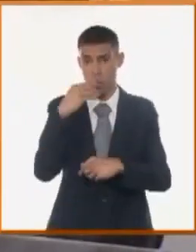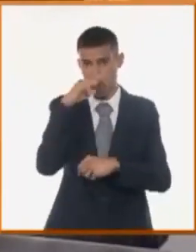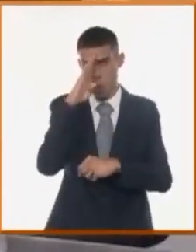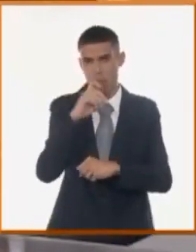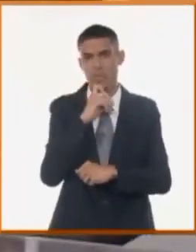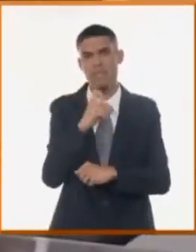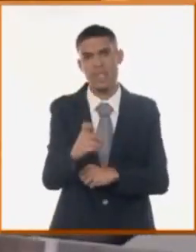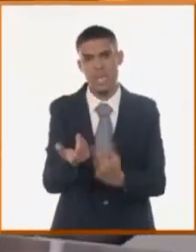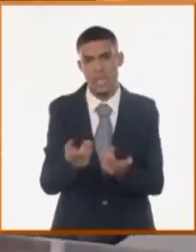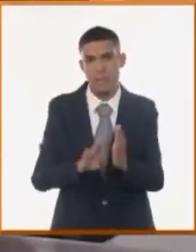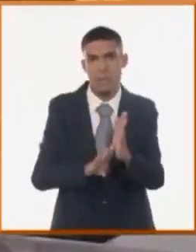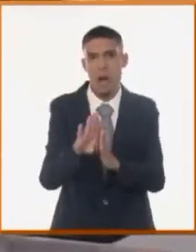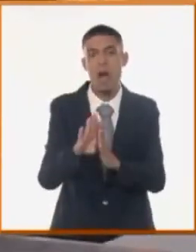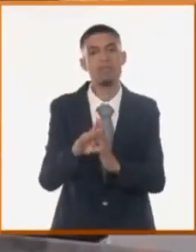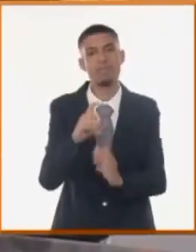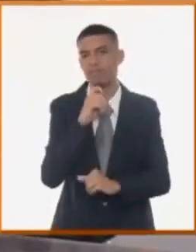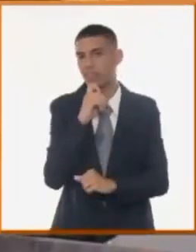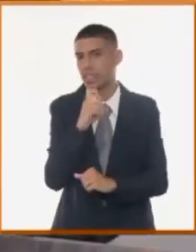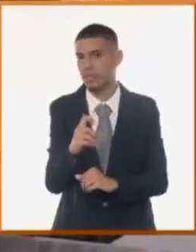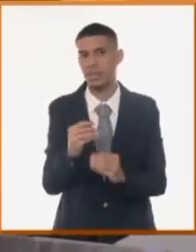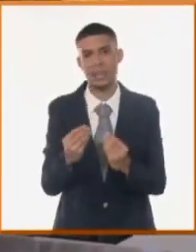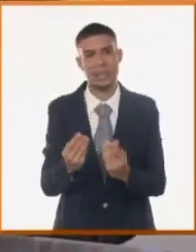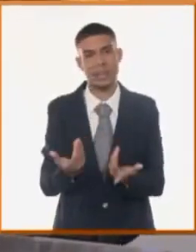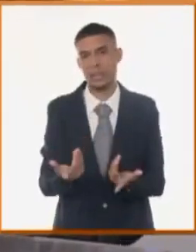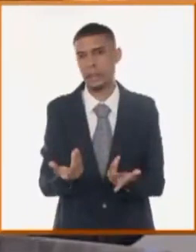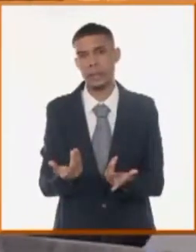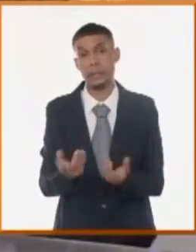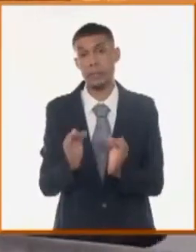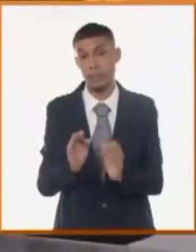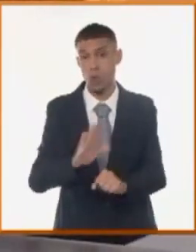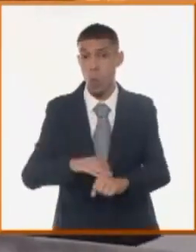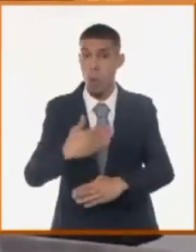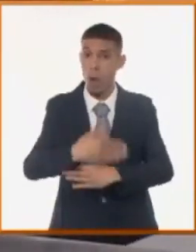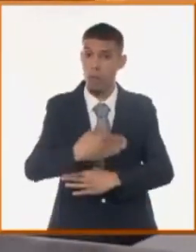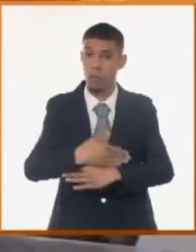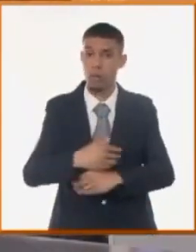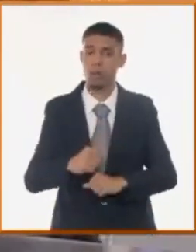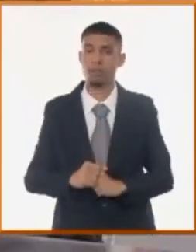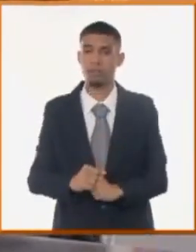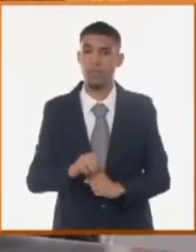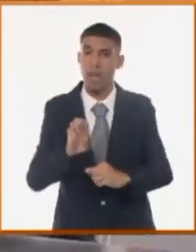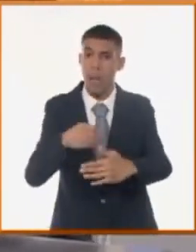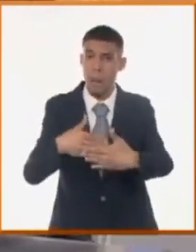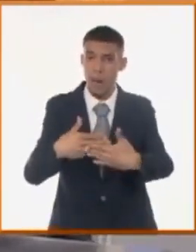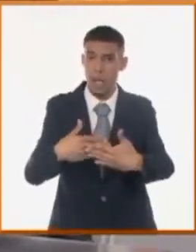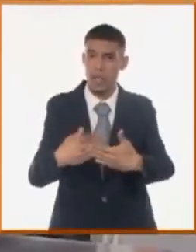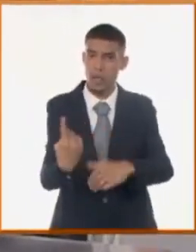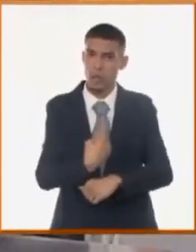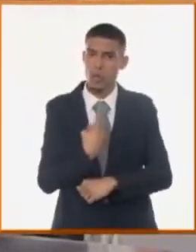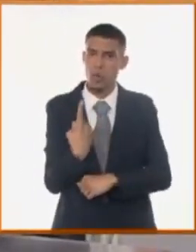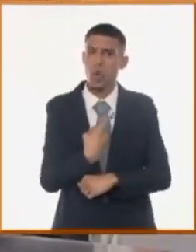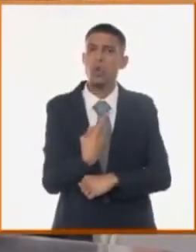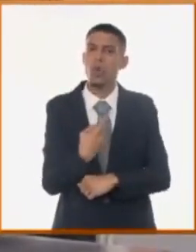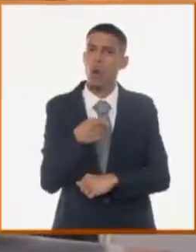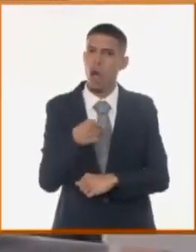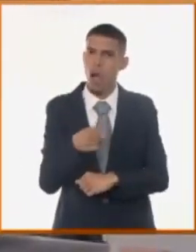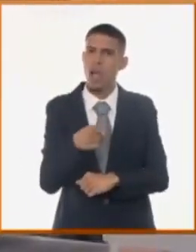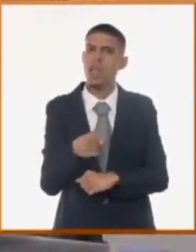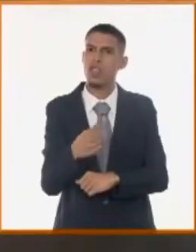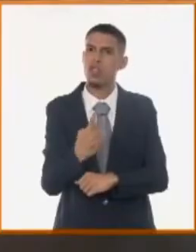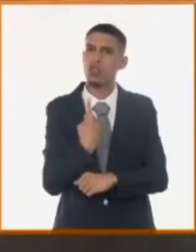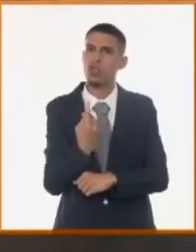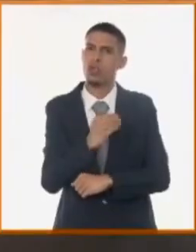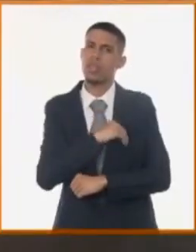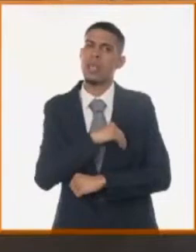es precisamente donde más se siente esa, yo diría que donde más se siente el rigor de ese bloqueo que nos imponen y